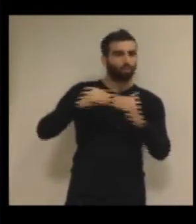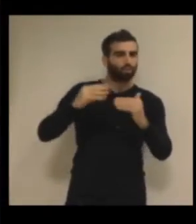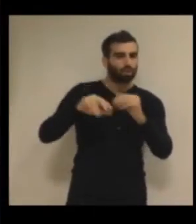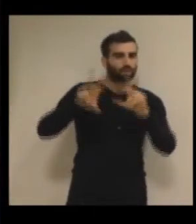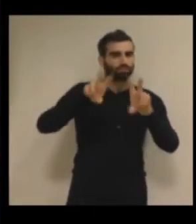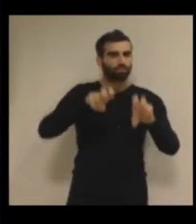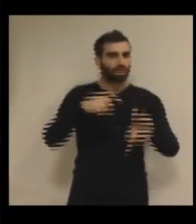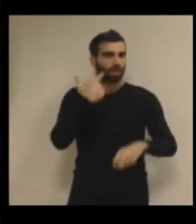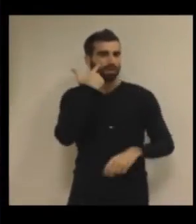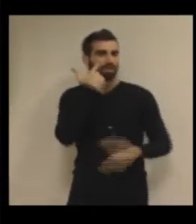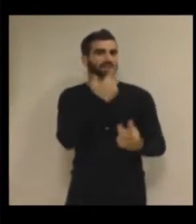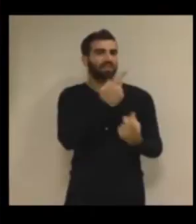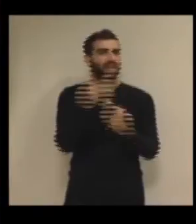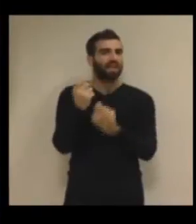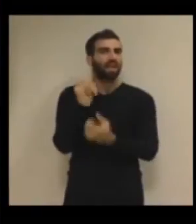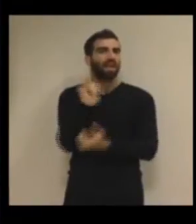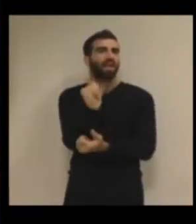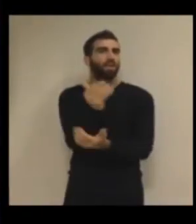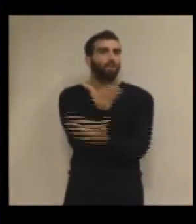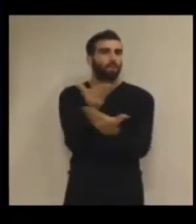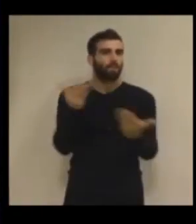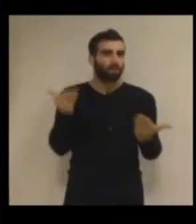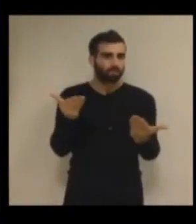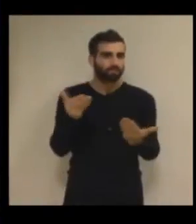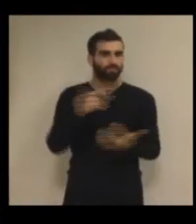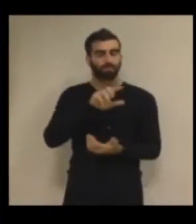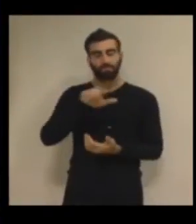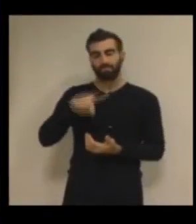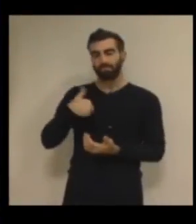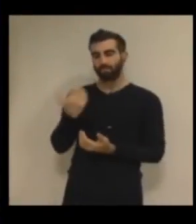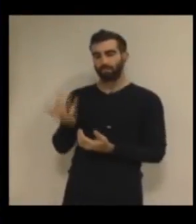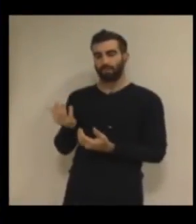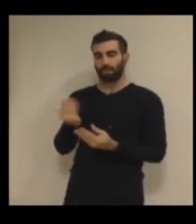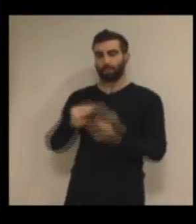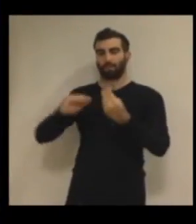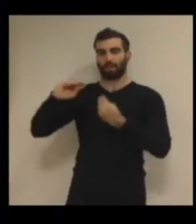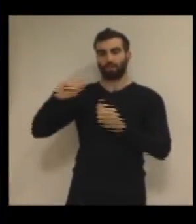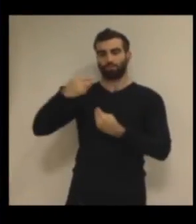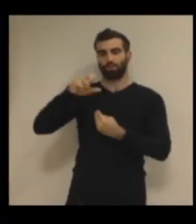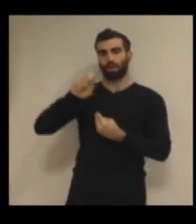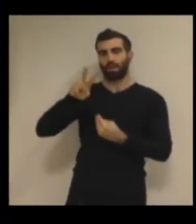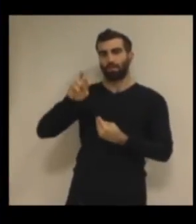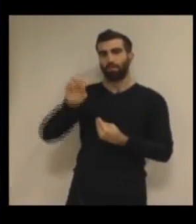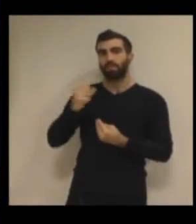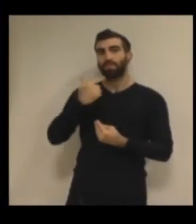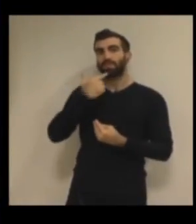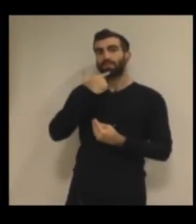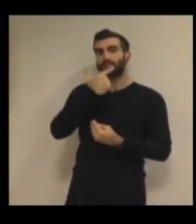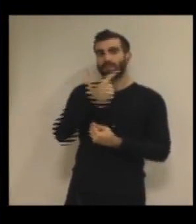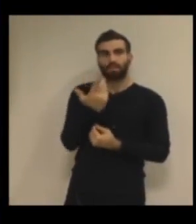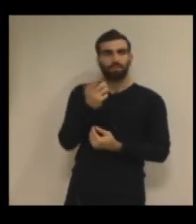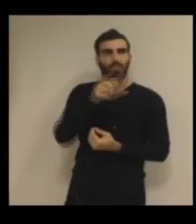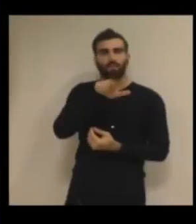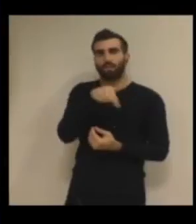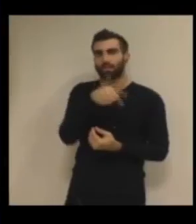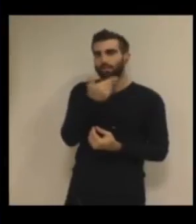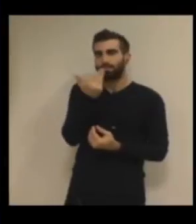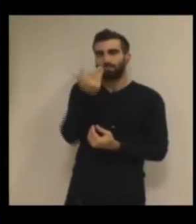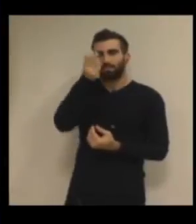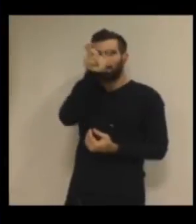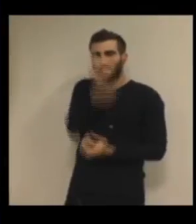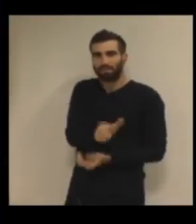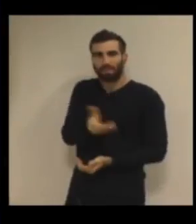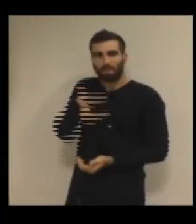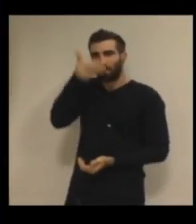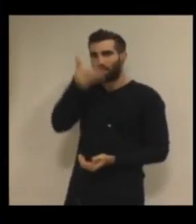tenían. Bueno, yo, complementando lo que comentaba Gustavo, yo quería decir que Gustavo, más que alma